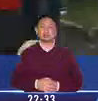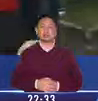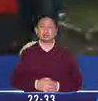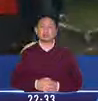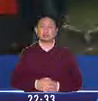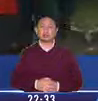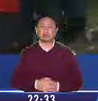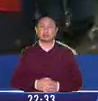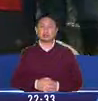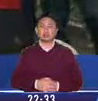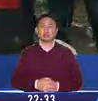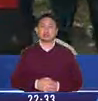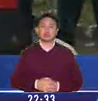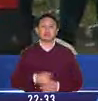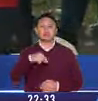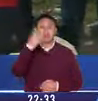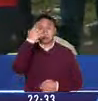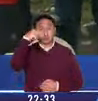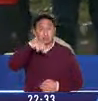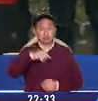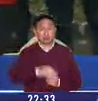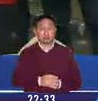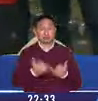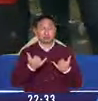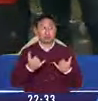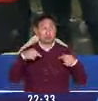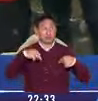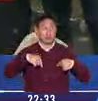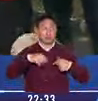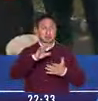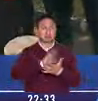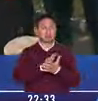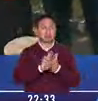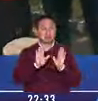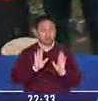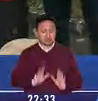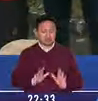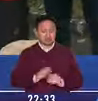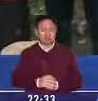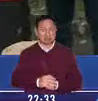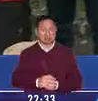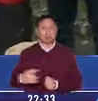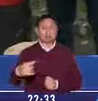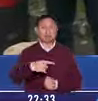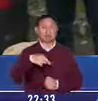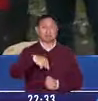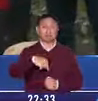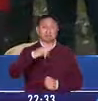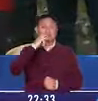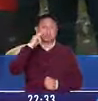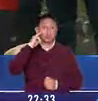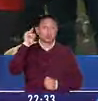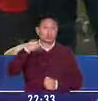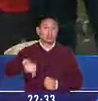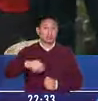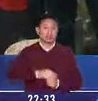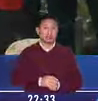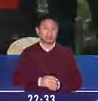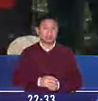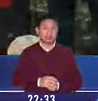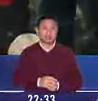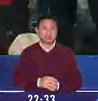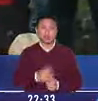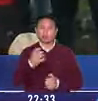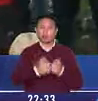Me parece súper chévere porque gracias a Dios estamos celebrando tranquilamente, cero alcohol, más que todo porque hay varios niños aquí, para que no pueda